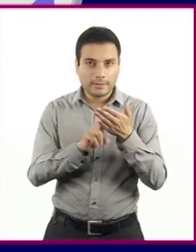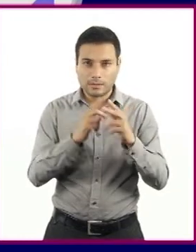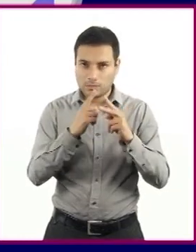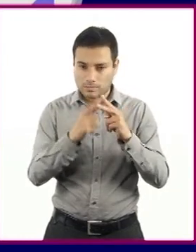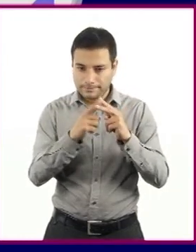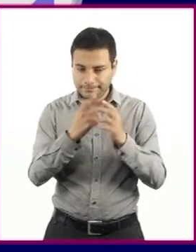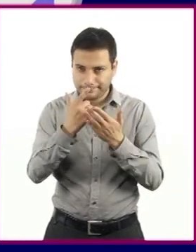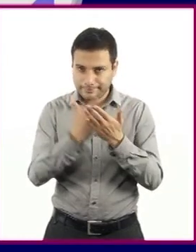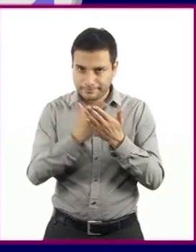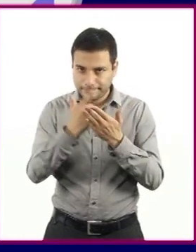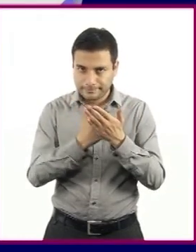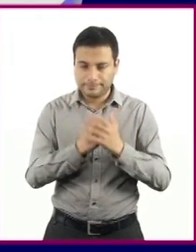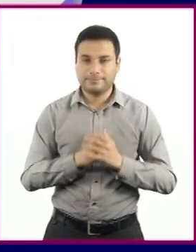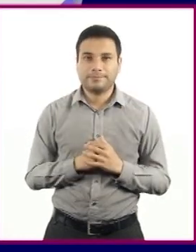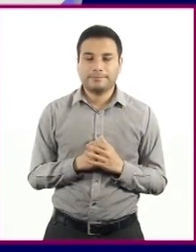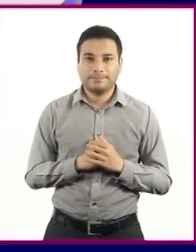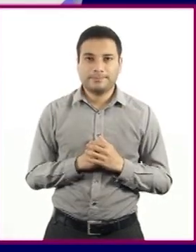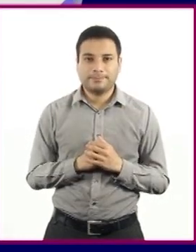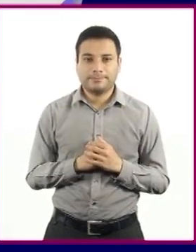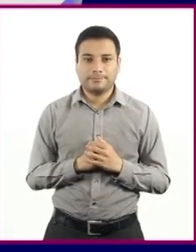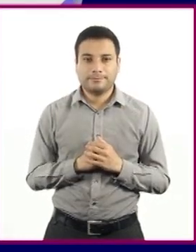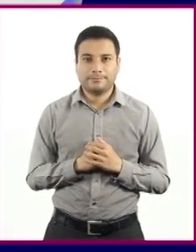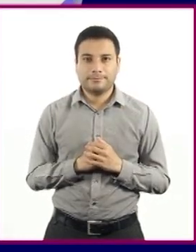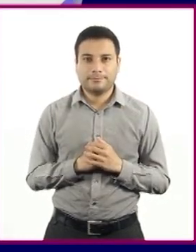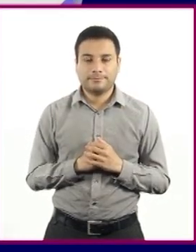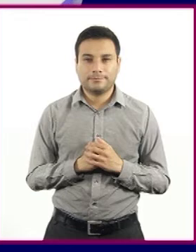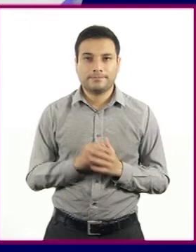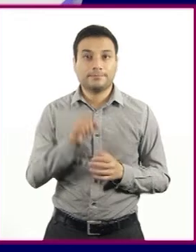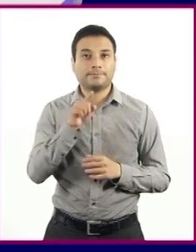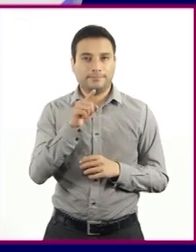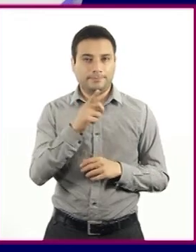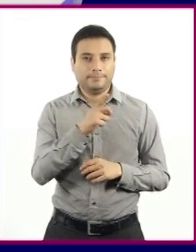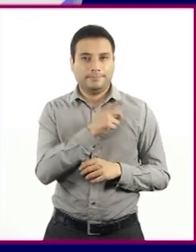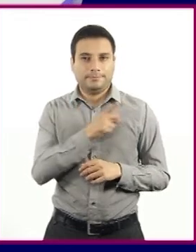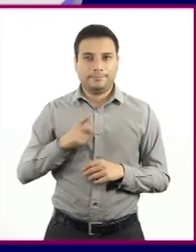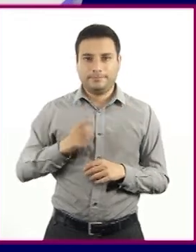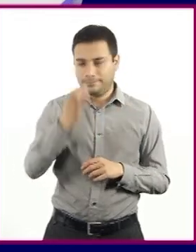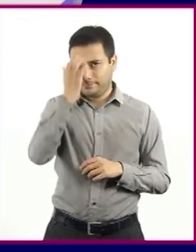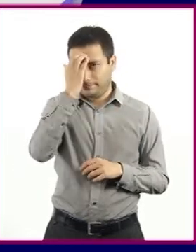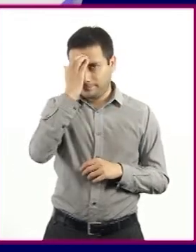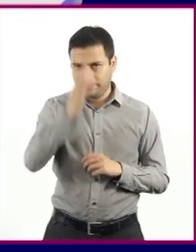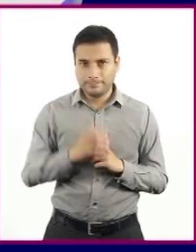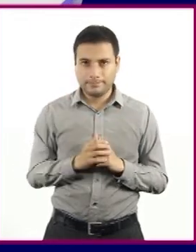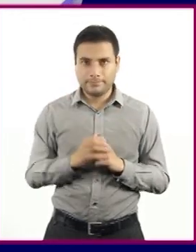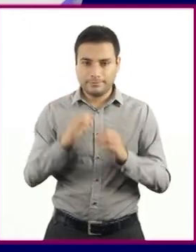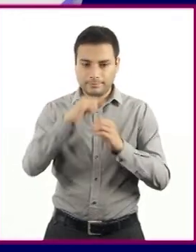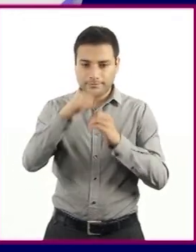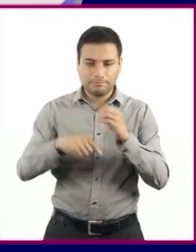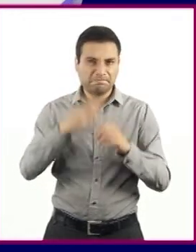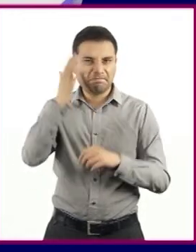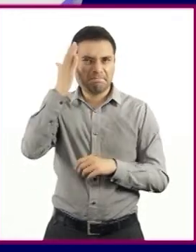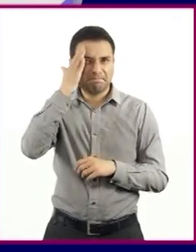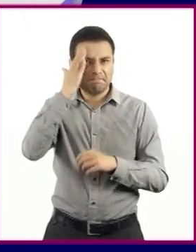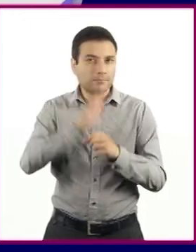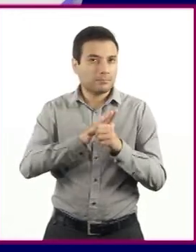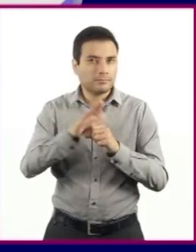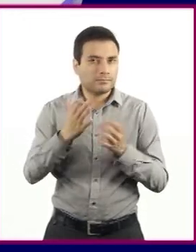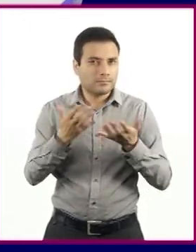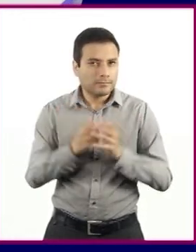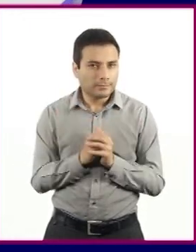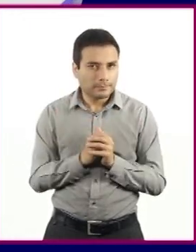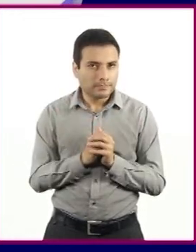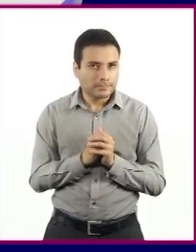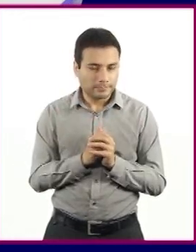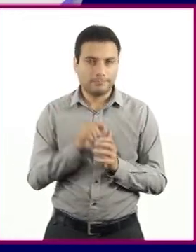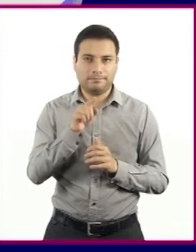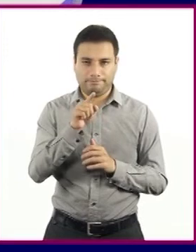los átomos de la molécula. Debemos elegir el átomo central buscando el que sea menos electronegativo.